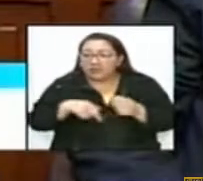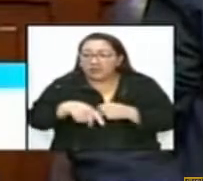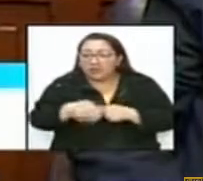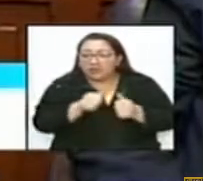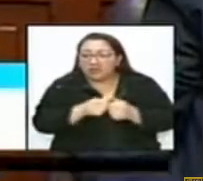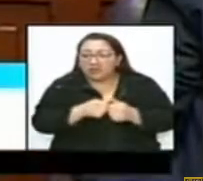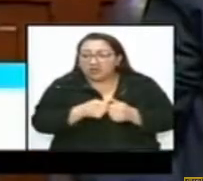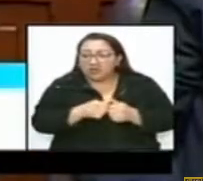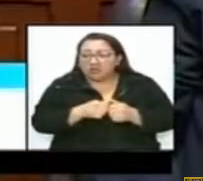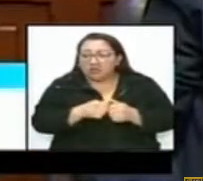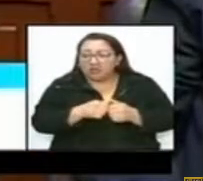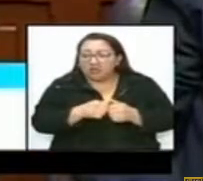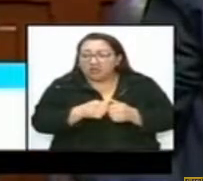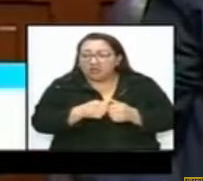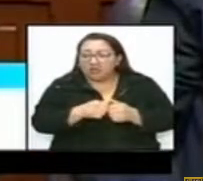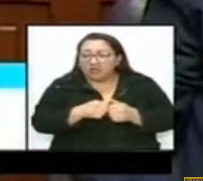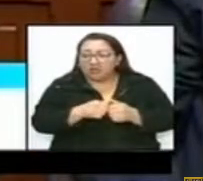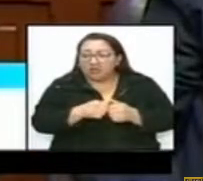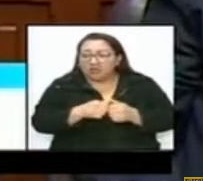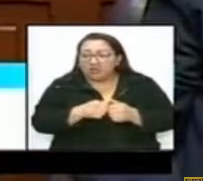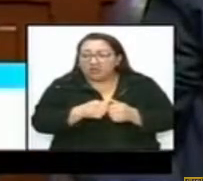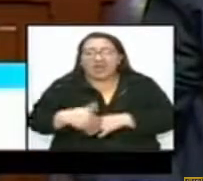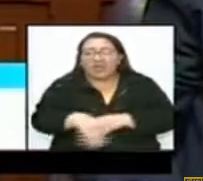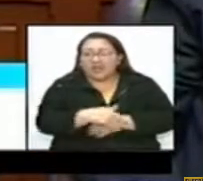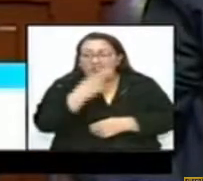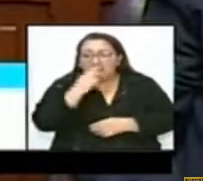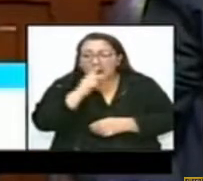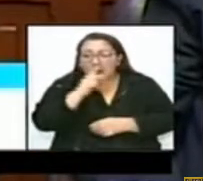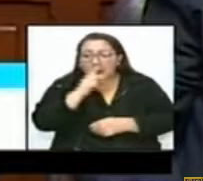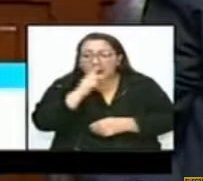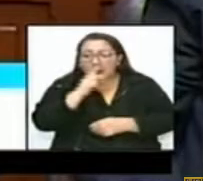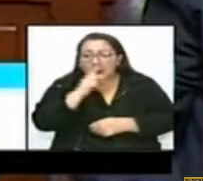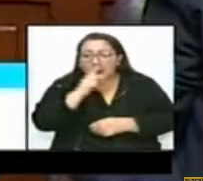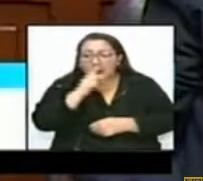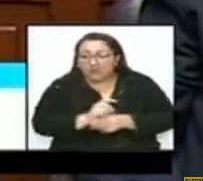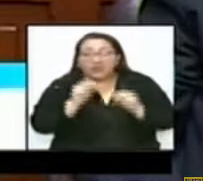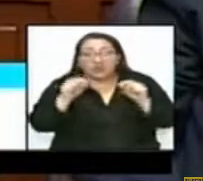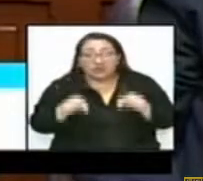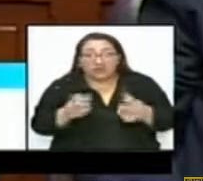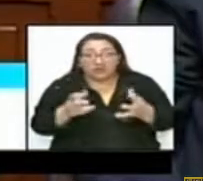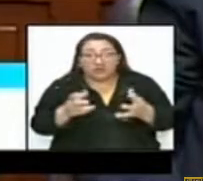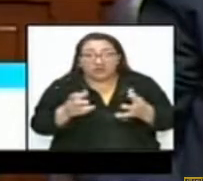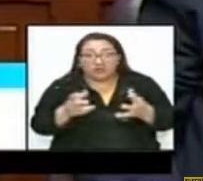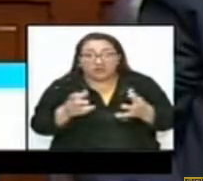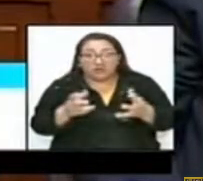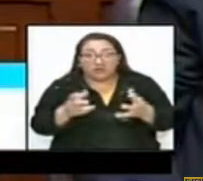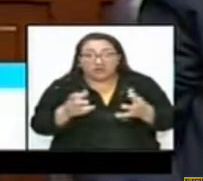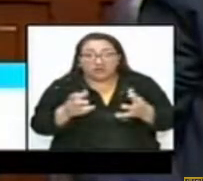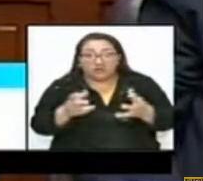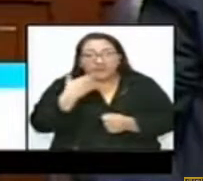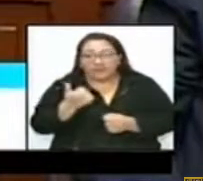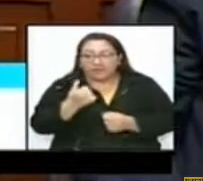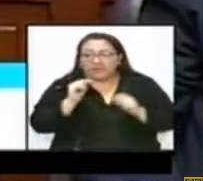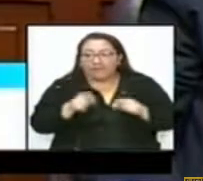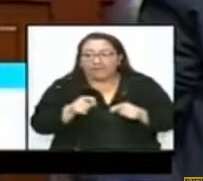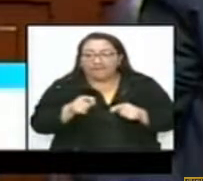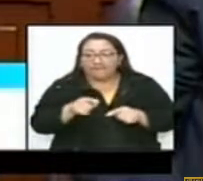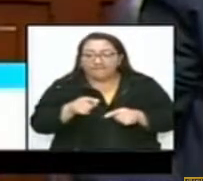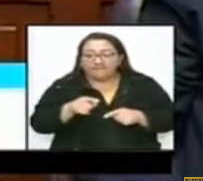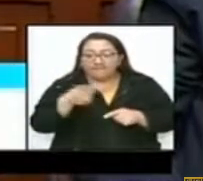comparten el suelo ese niño que no tiene educación eso queremos queremos un país mejor y esa es la